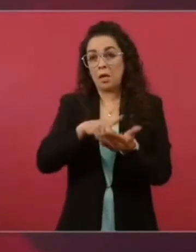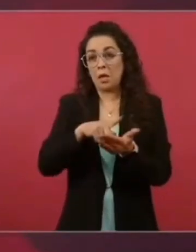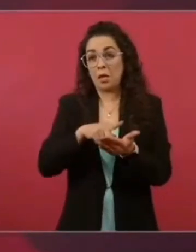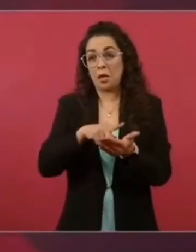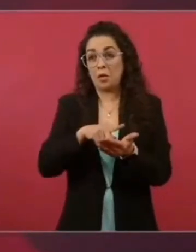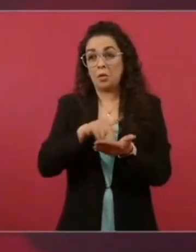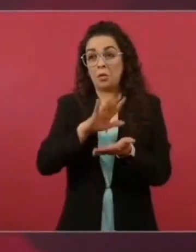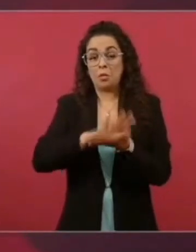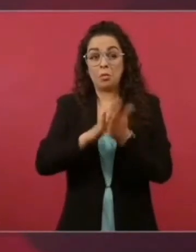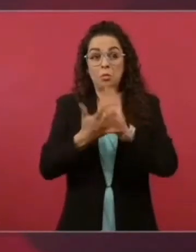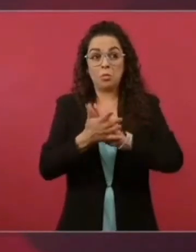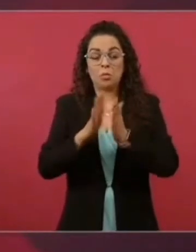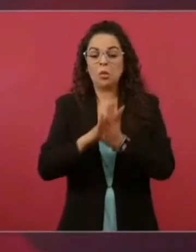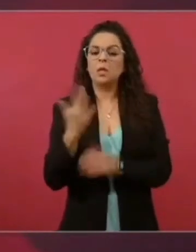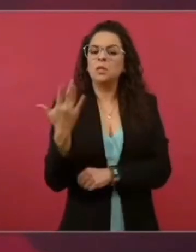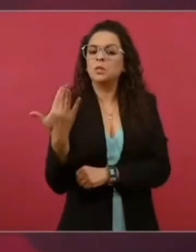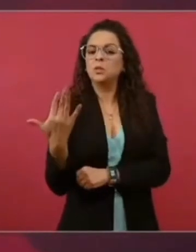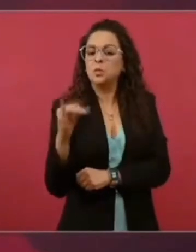50.